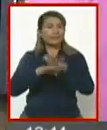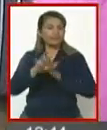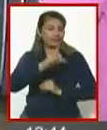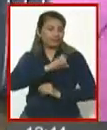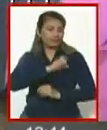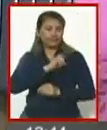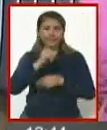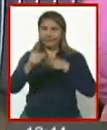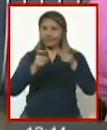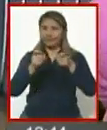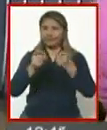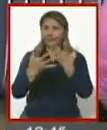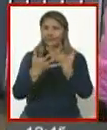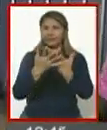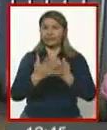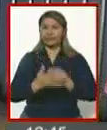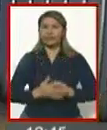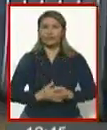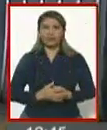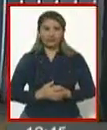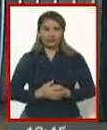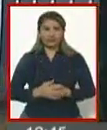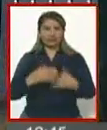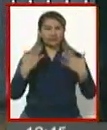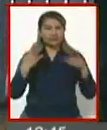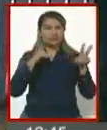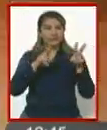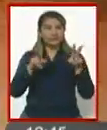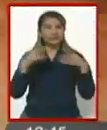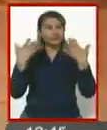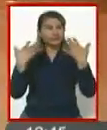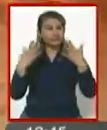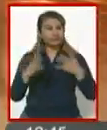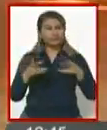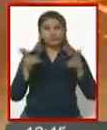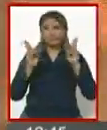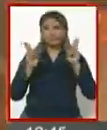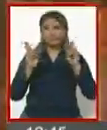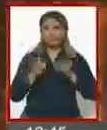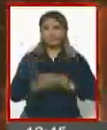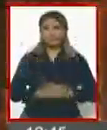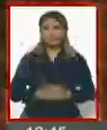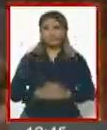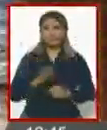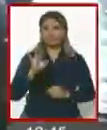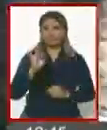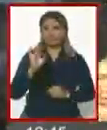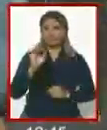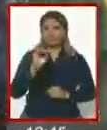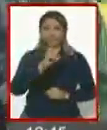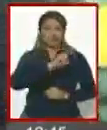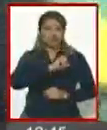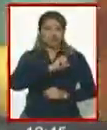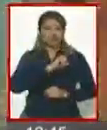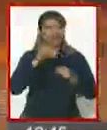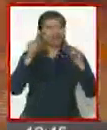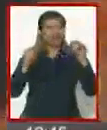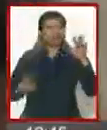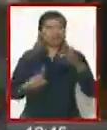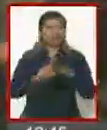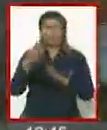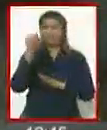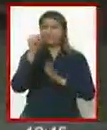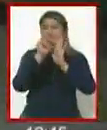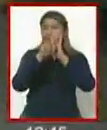policía el control de Palmasola y ustedes han visto, hemos reaccionado de manera inmediata, más de 80 policías en menos de 10